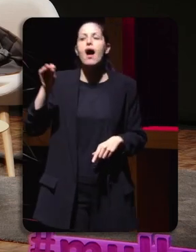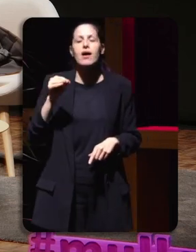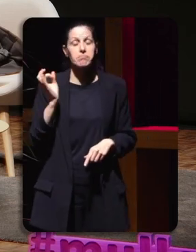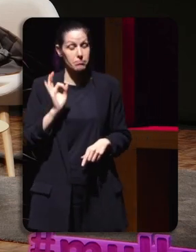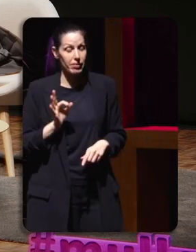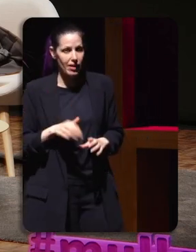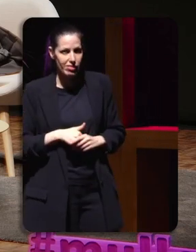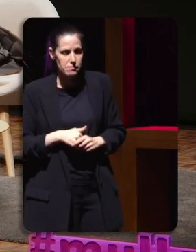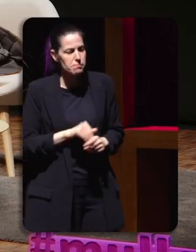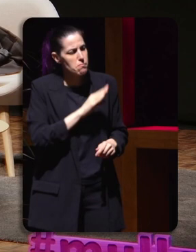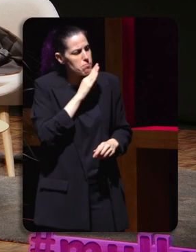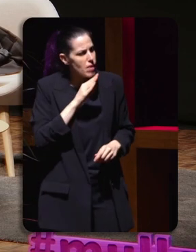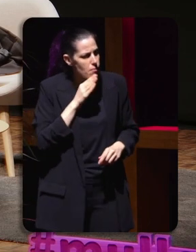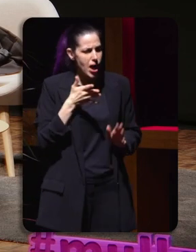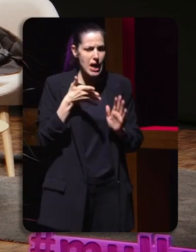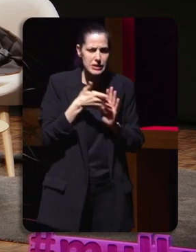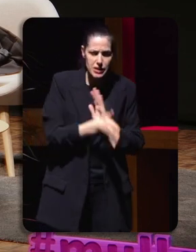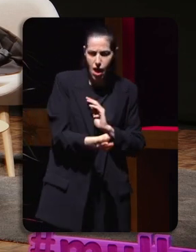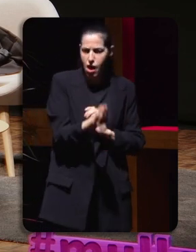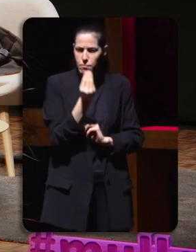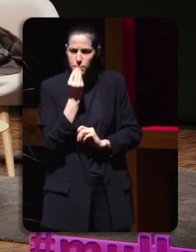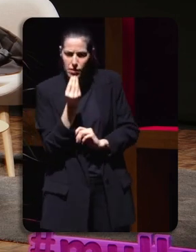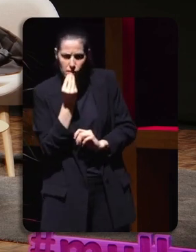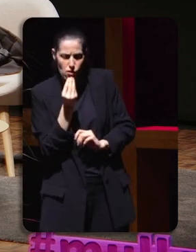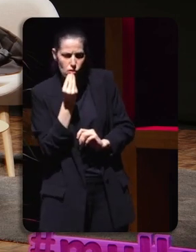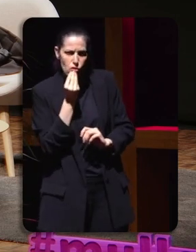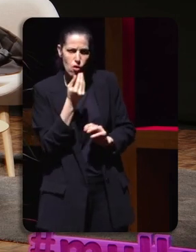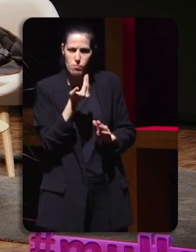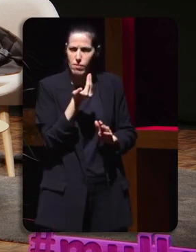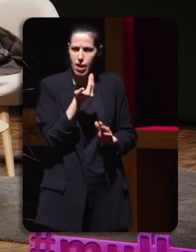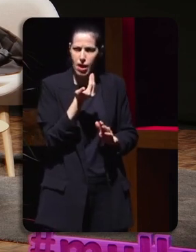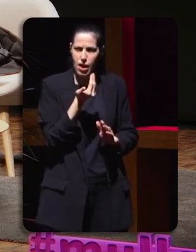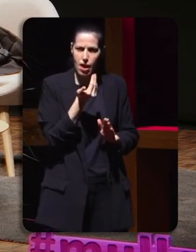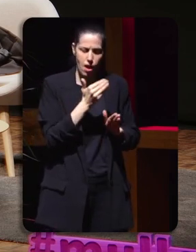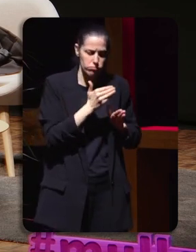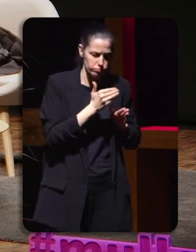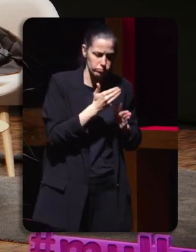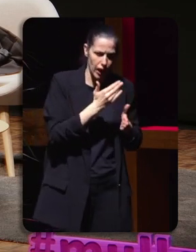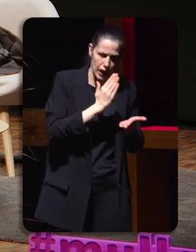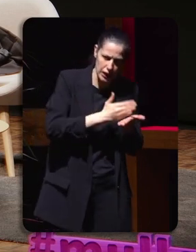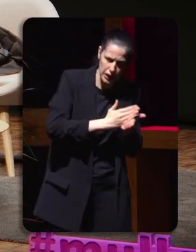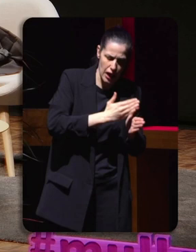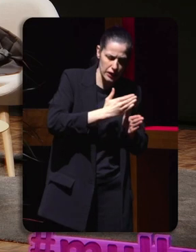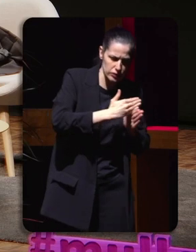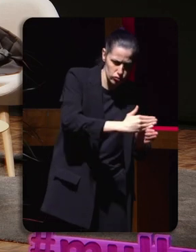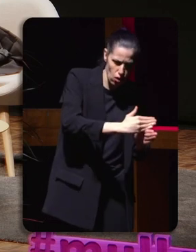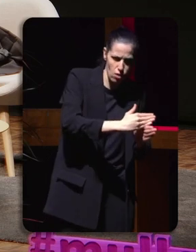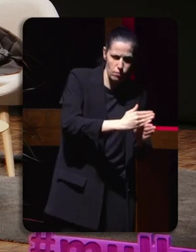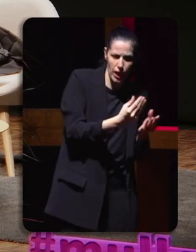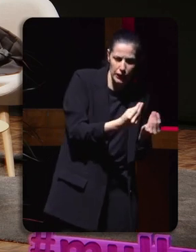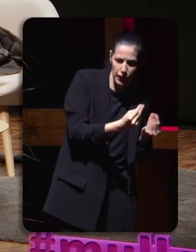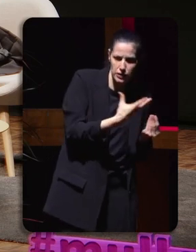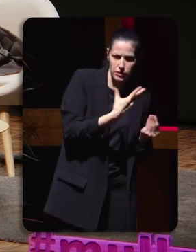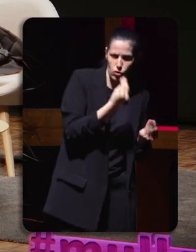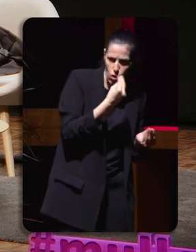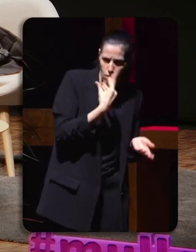hace tal mi madre que siempre se ha comido las partes de sebo del filete como que